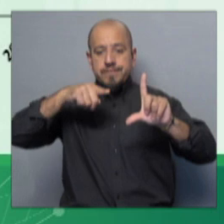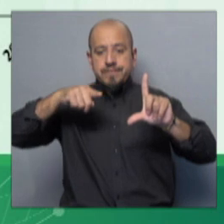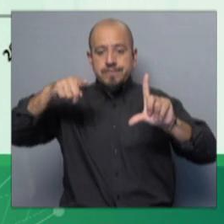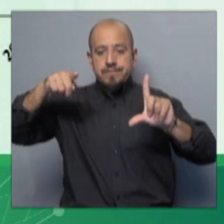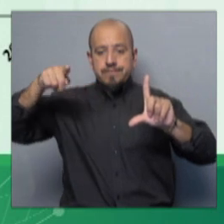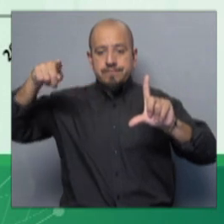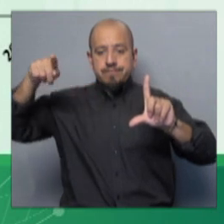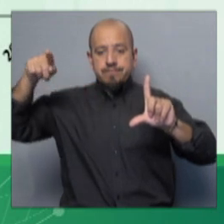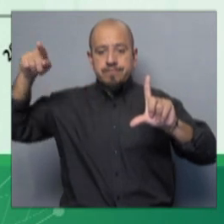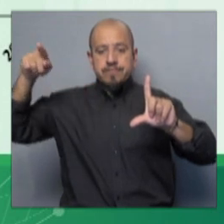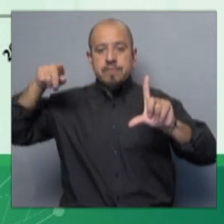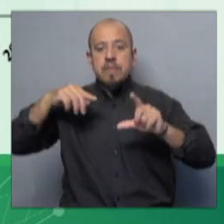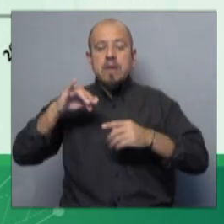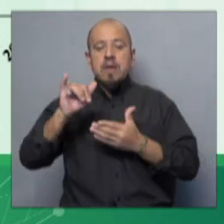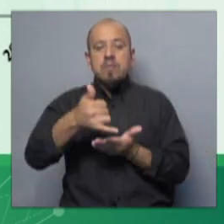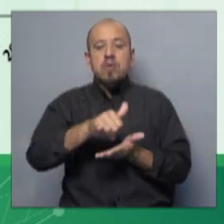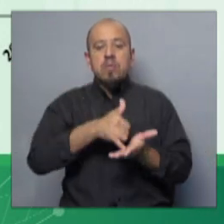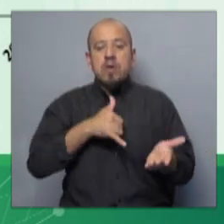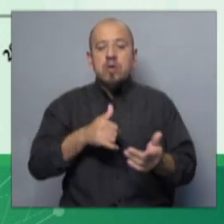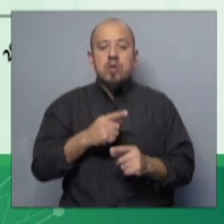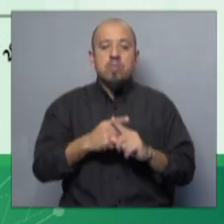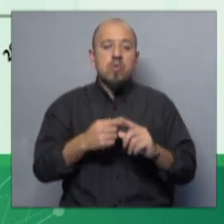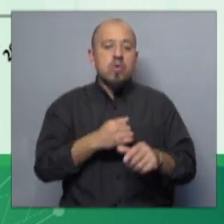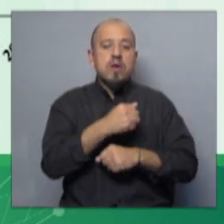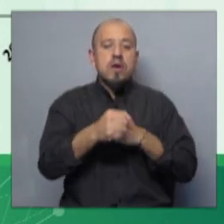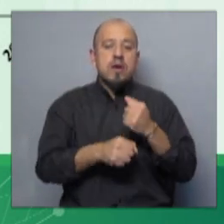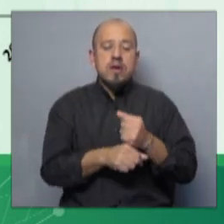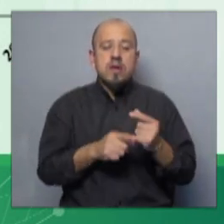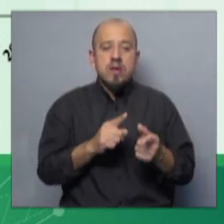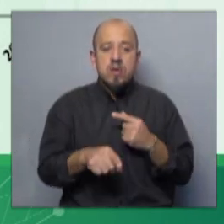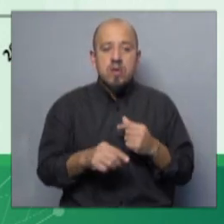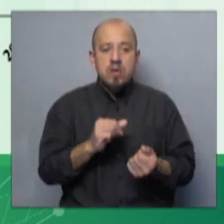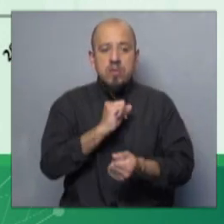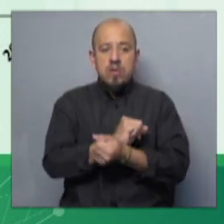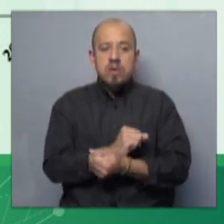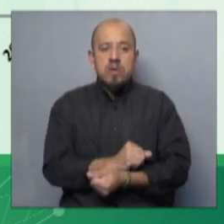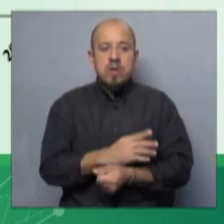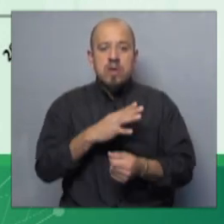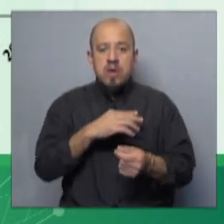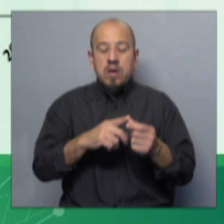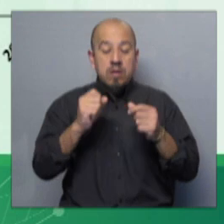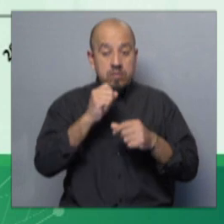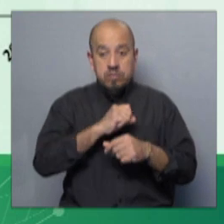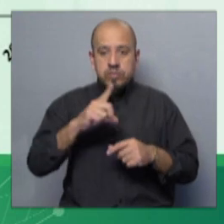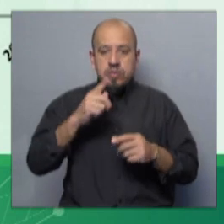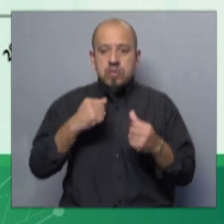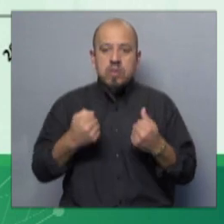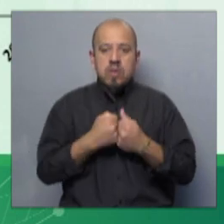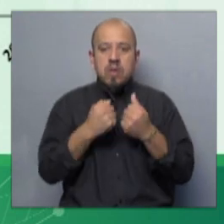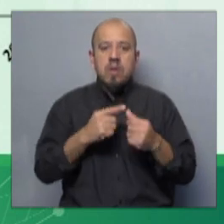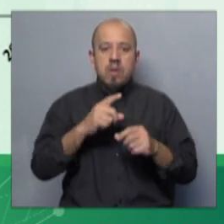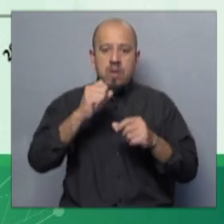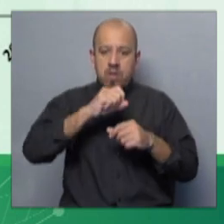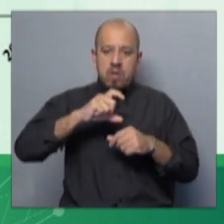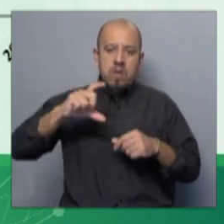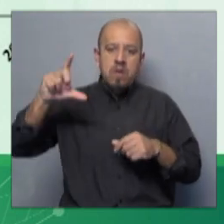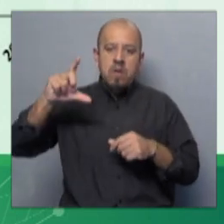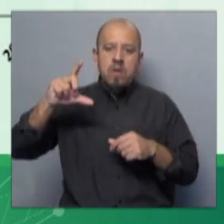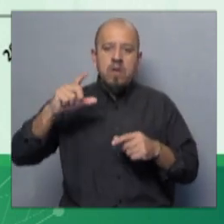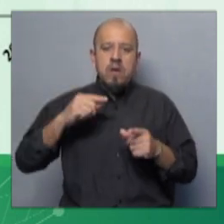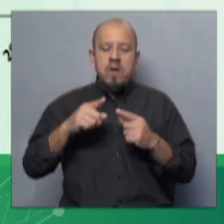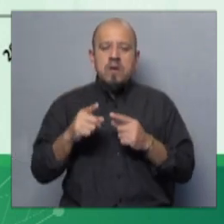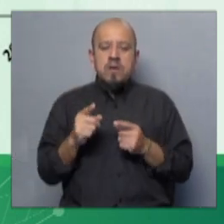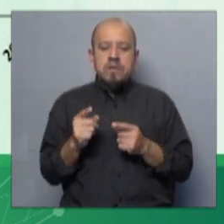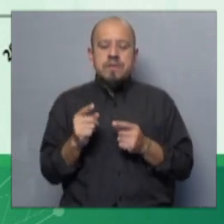evolución del promedio anual de personas privadas de libertad como pueden ver hay un salto muy importante es una crecida un crecimiento